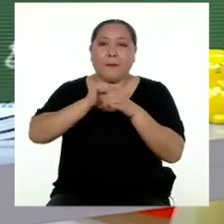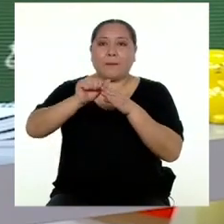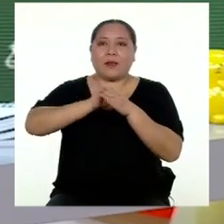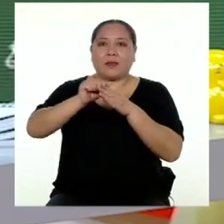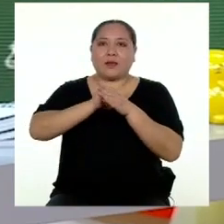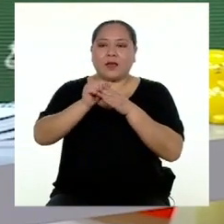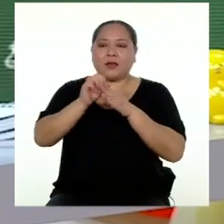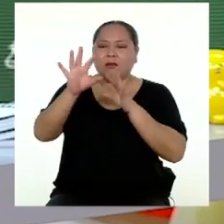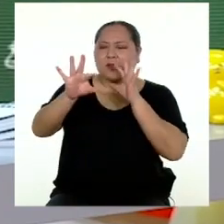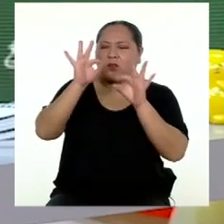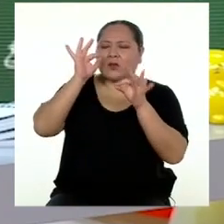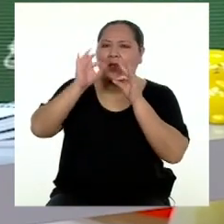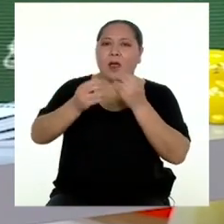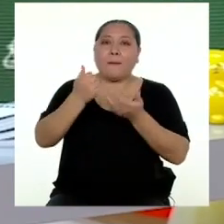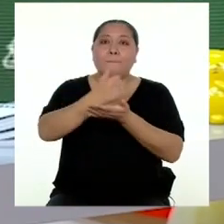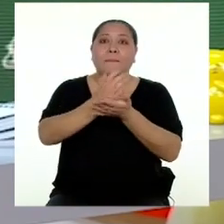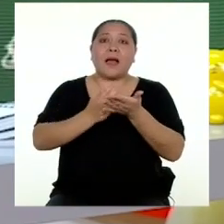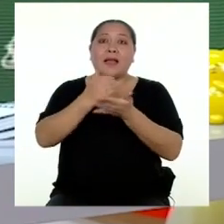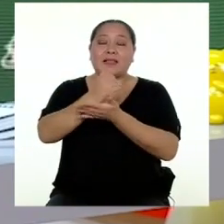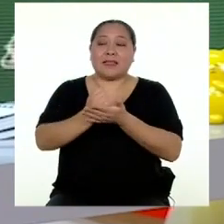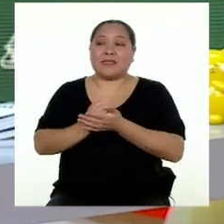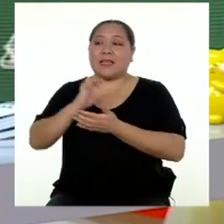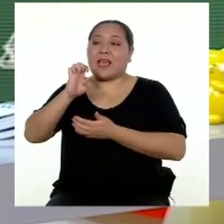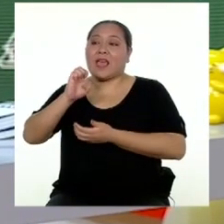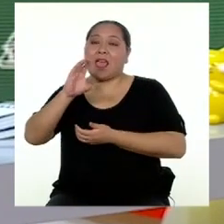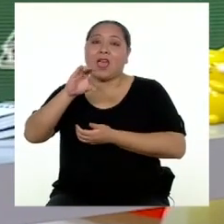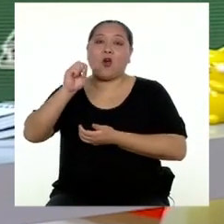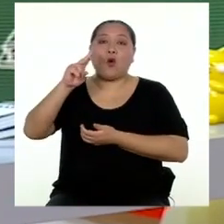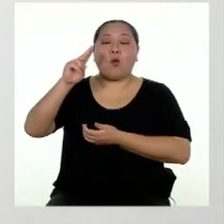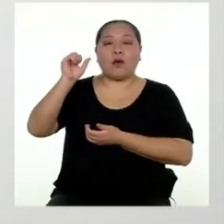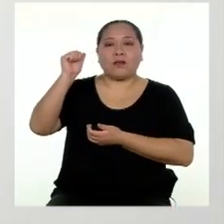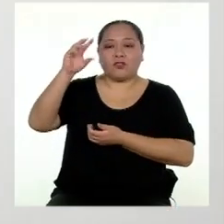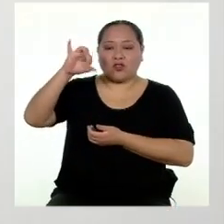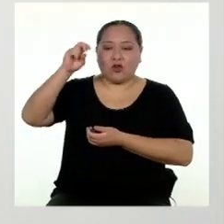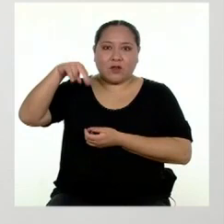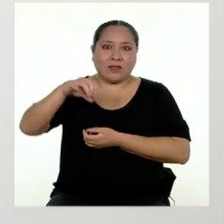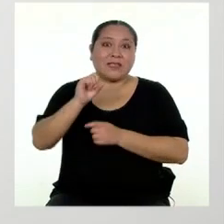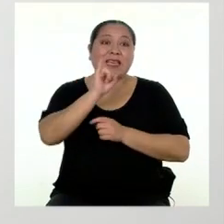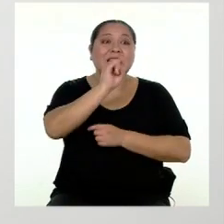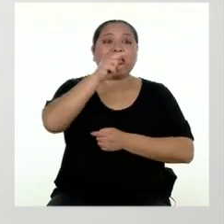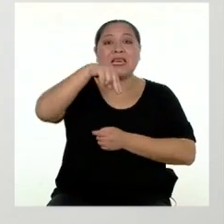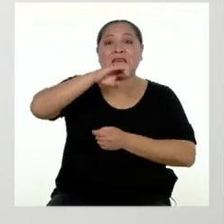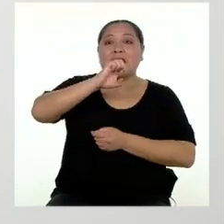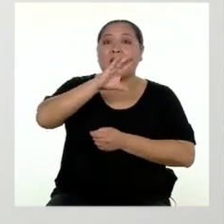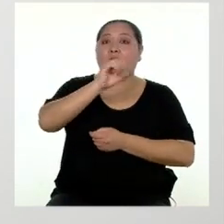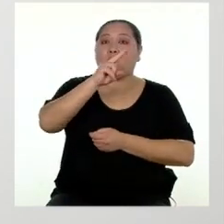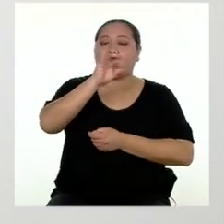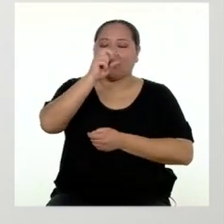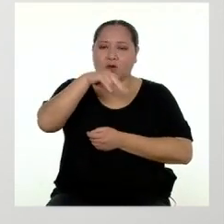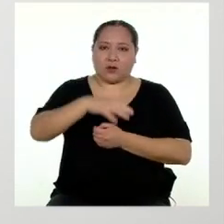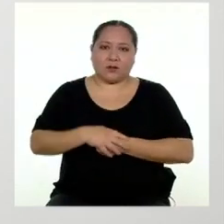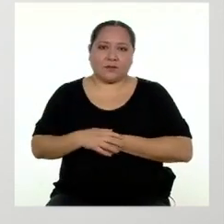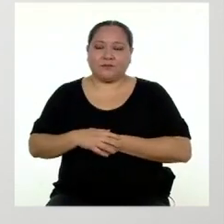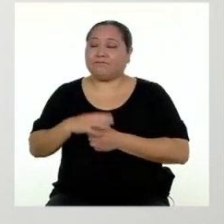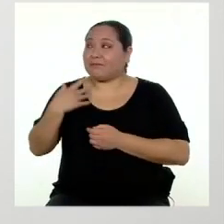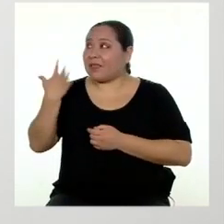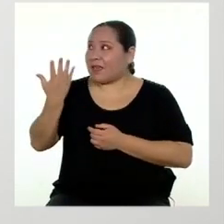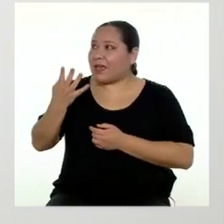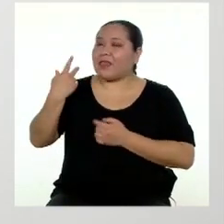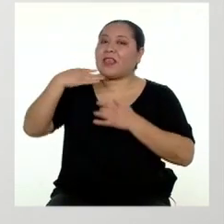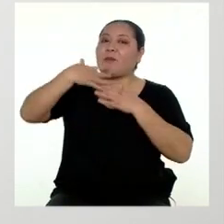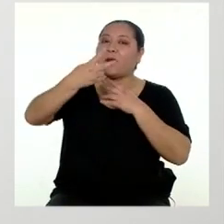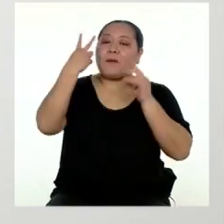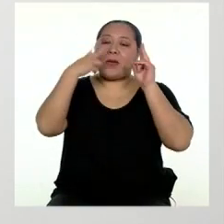la identificación de elementos en ecuaciones e inecuaciones de primer grado. Así es. Después de esto veremos las propiedades de